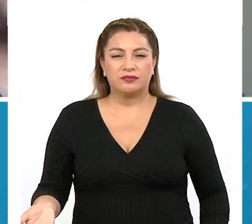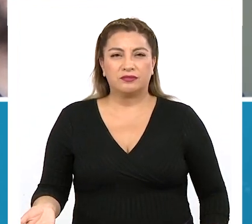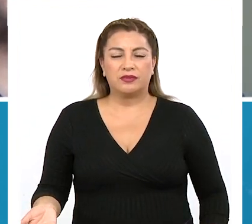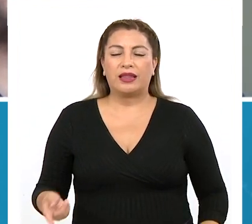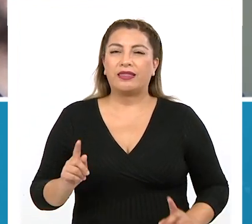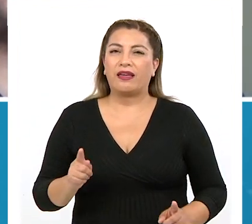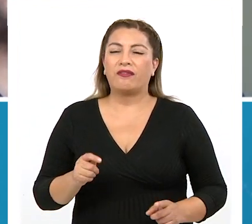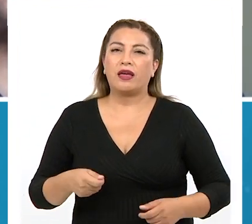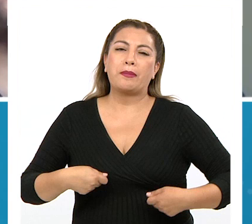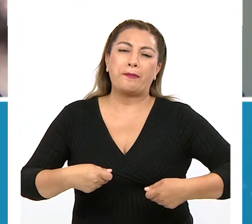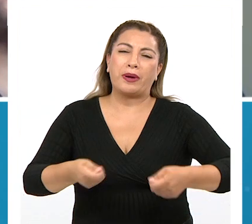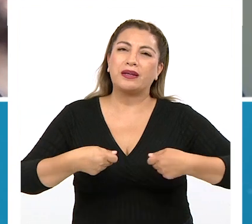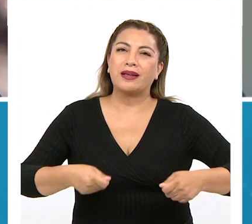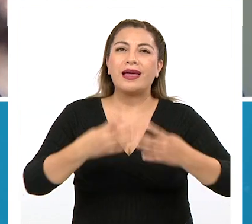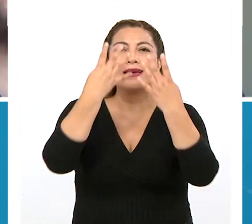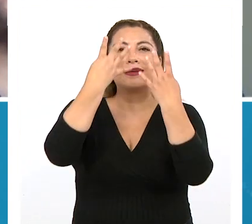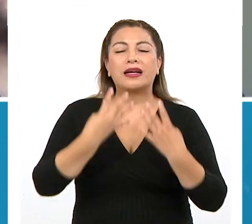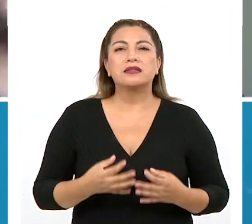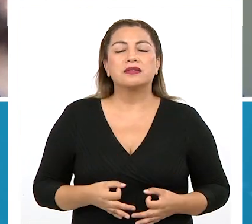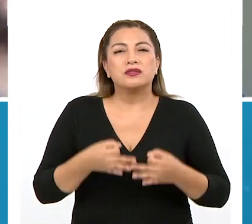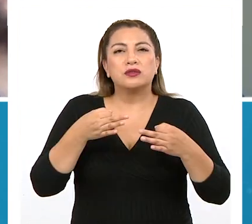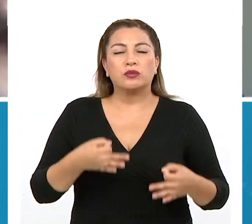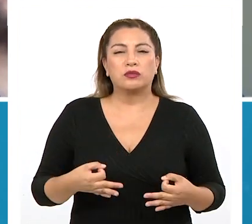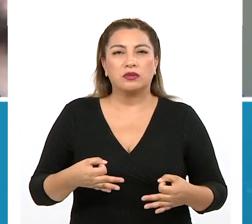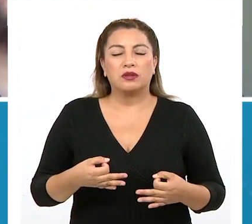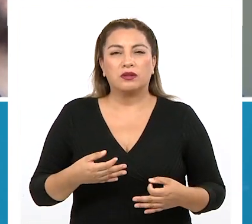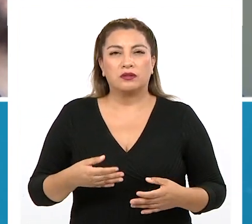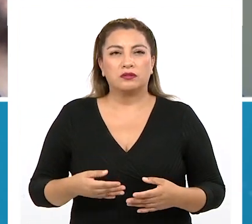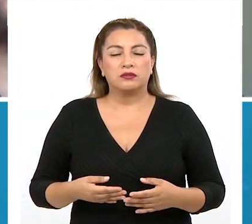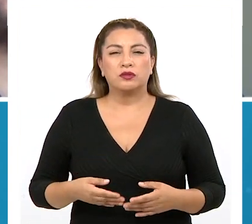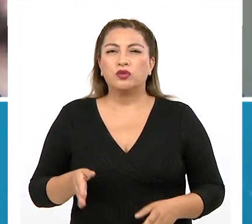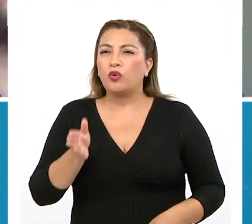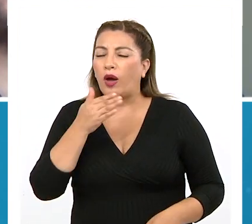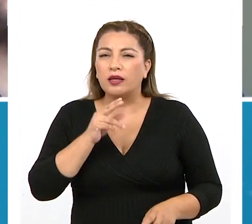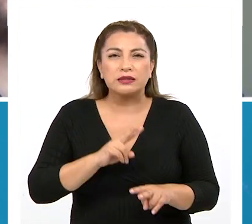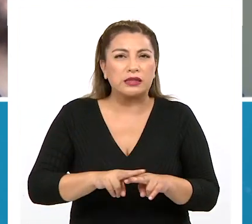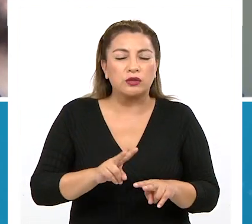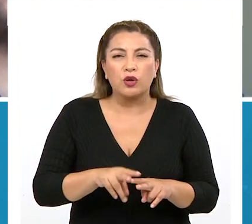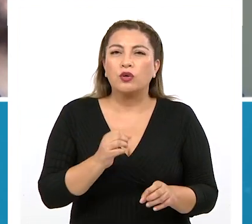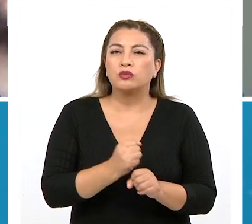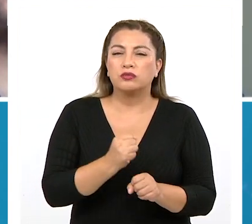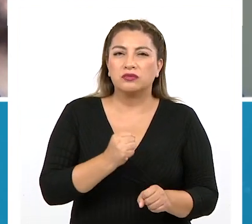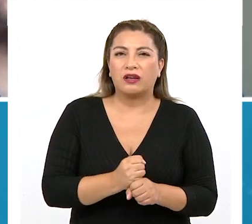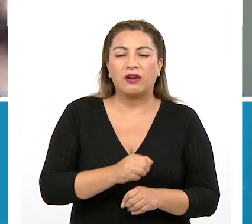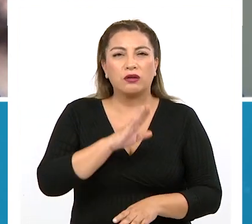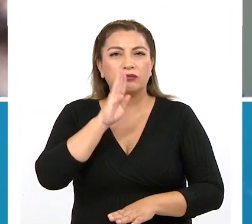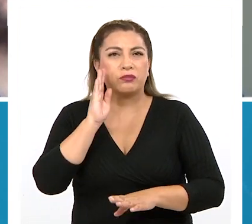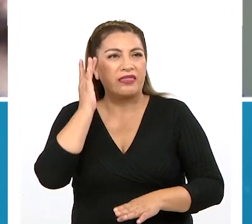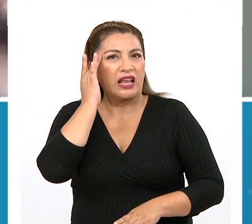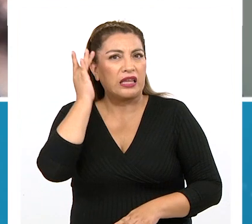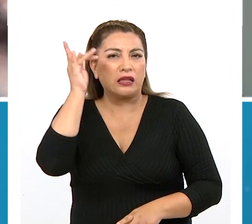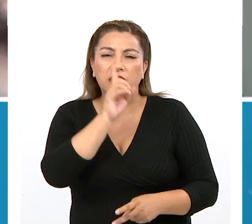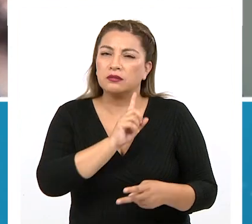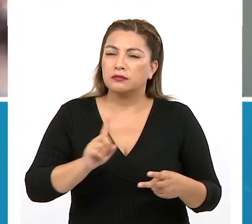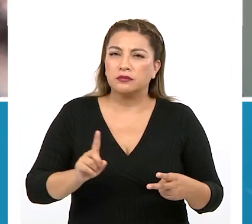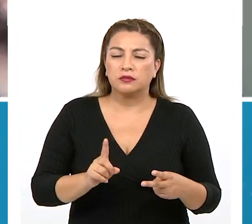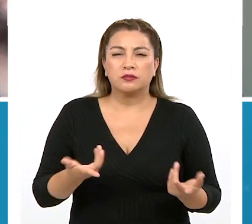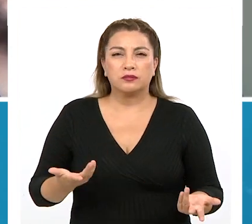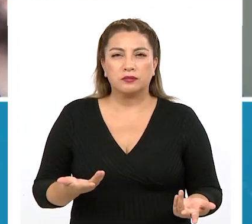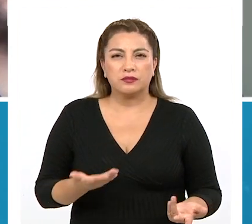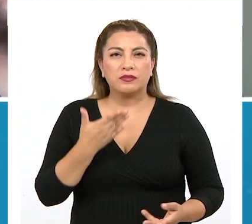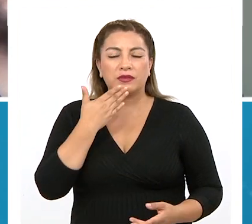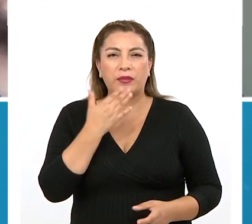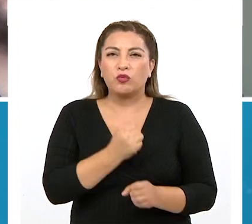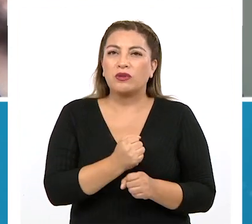invertir más en cárceles, en seguridad. No hay que hacer una limpieza antes, no hay que hacer un trabajo también de reforzar el trabajo de inteligencia, no hay que reforzar también el